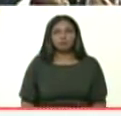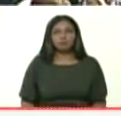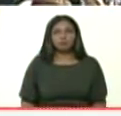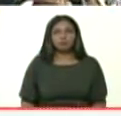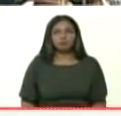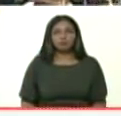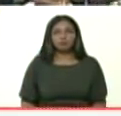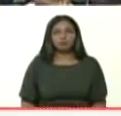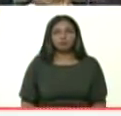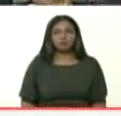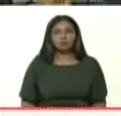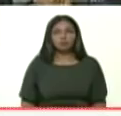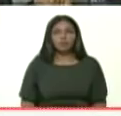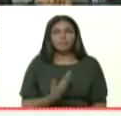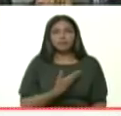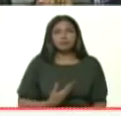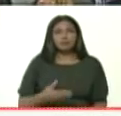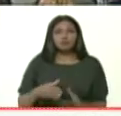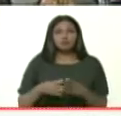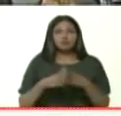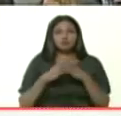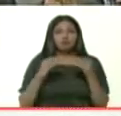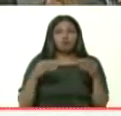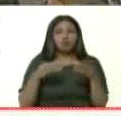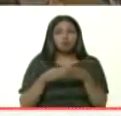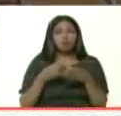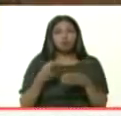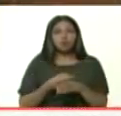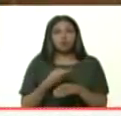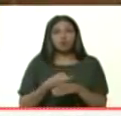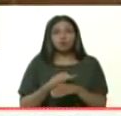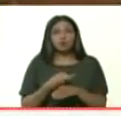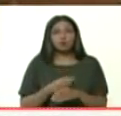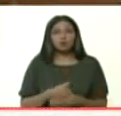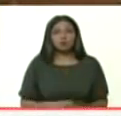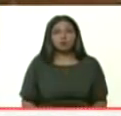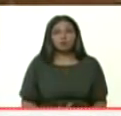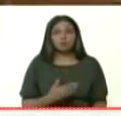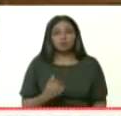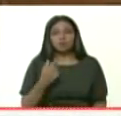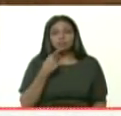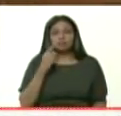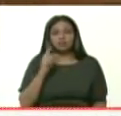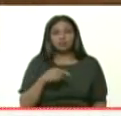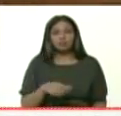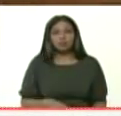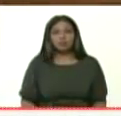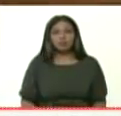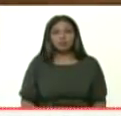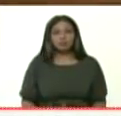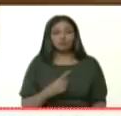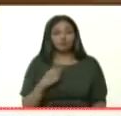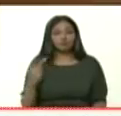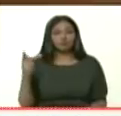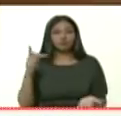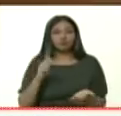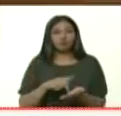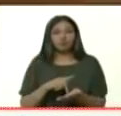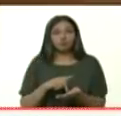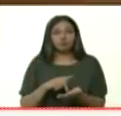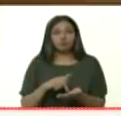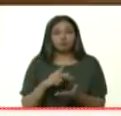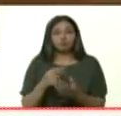Presidente, todo el equipo de gobierno, queremos decirle que estamos aquí,